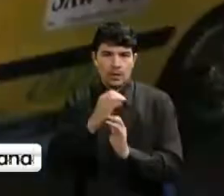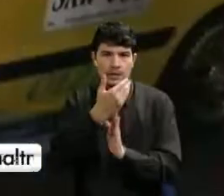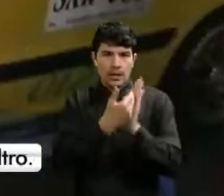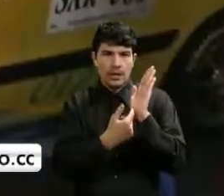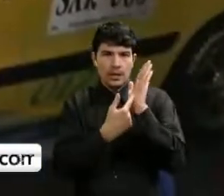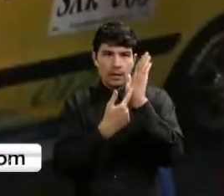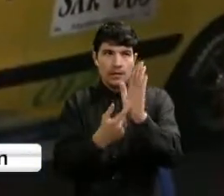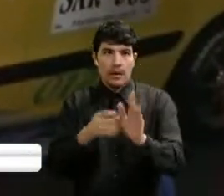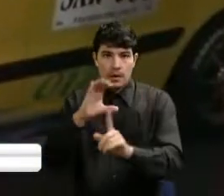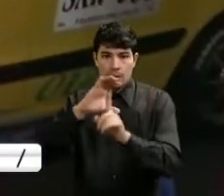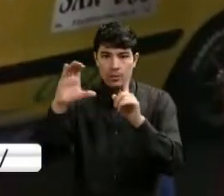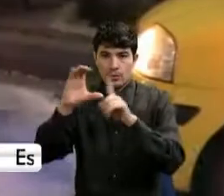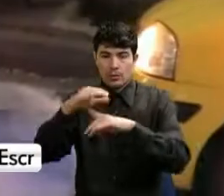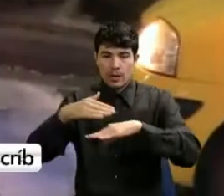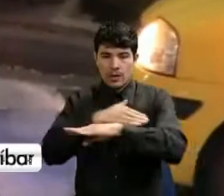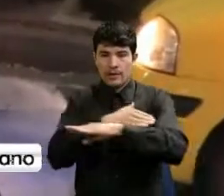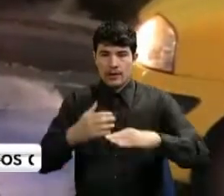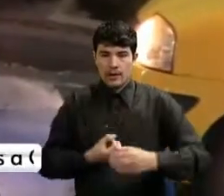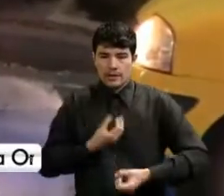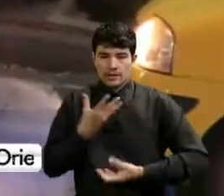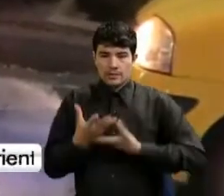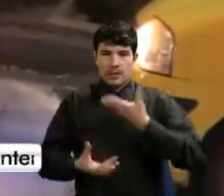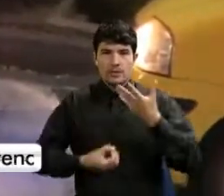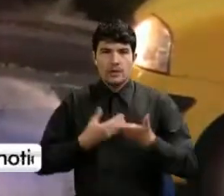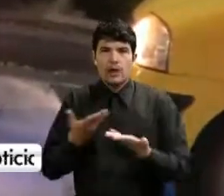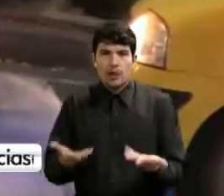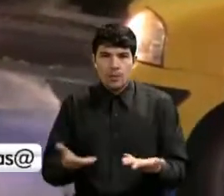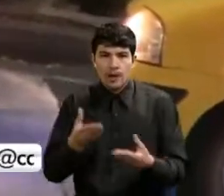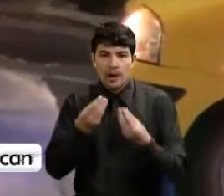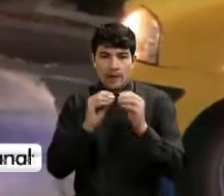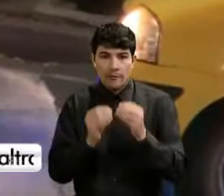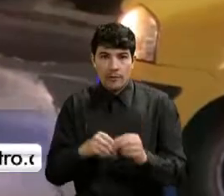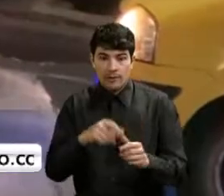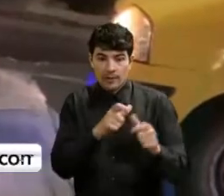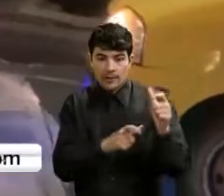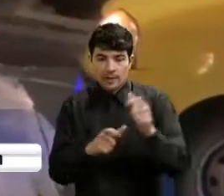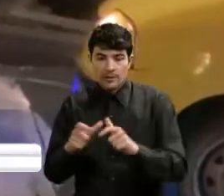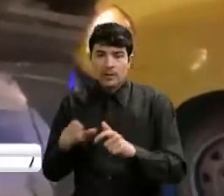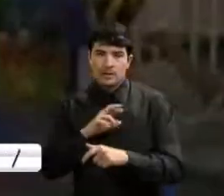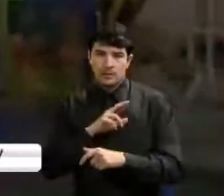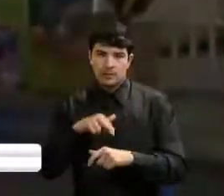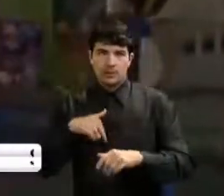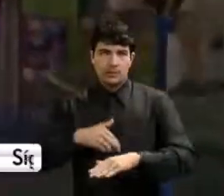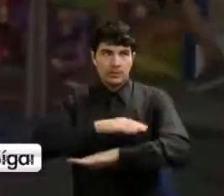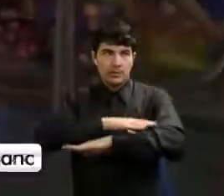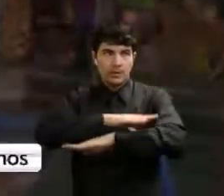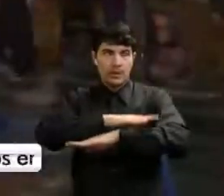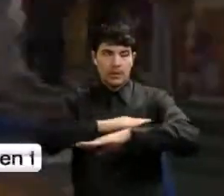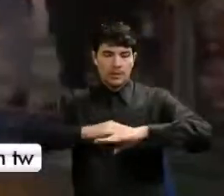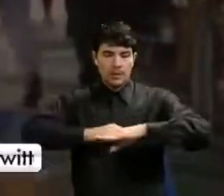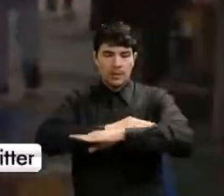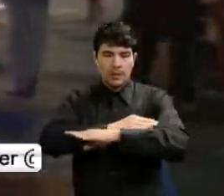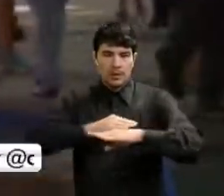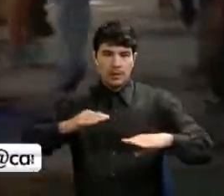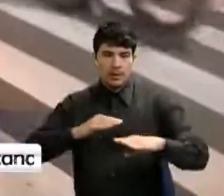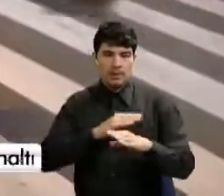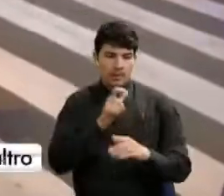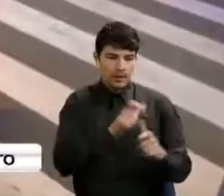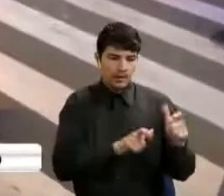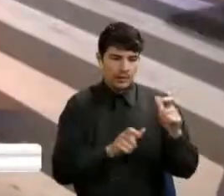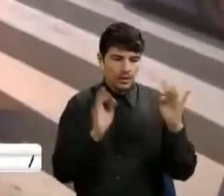La cultura vial es la expresión de la forma en que las gentes de una ciudad nos comportamos en las vías desde cada rol: